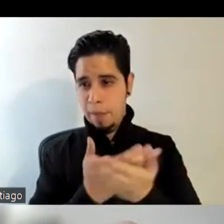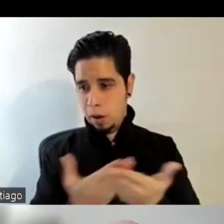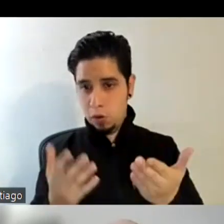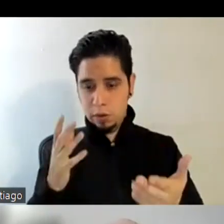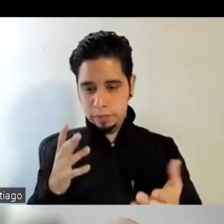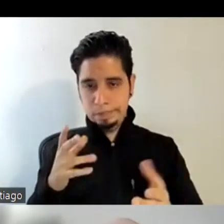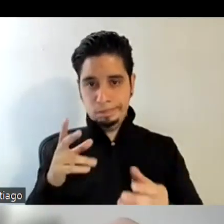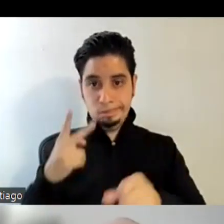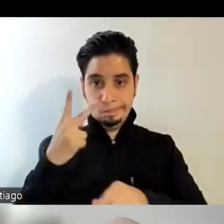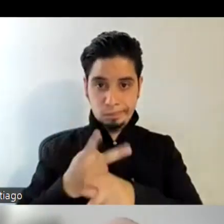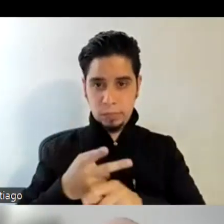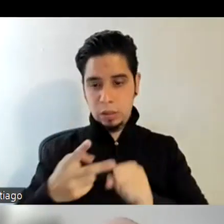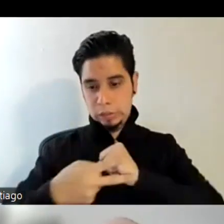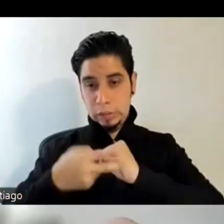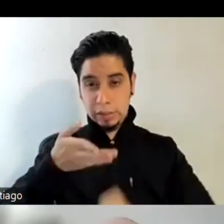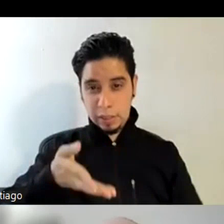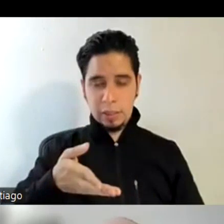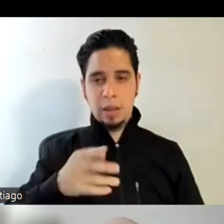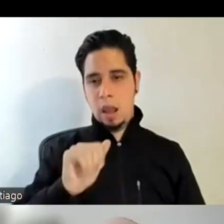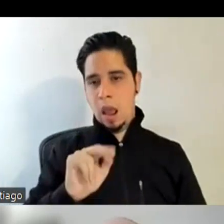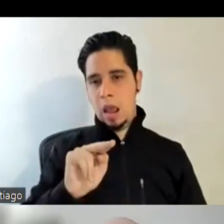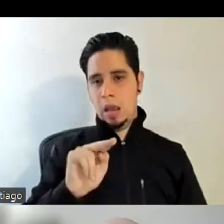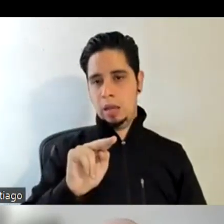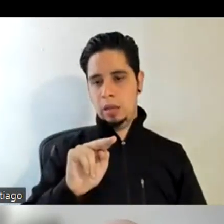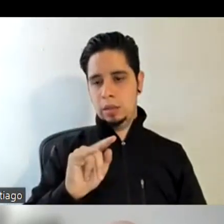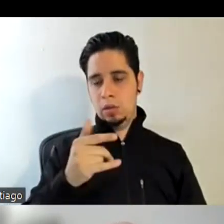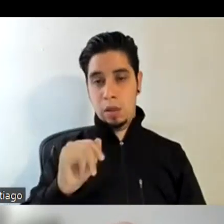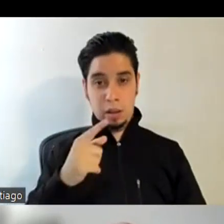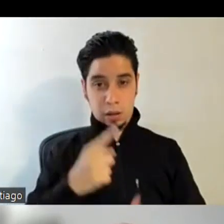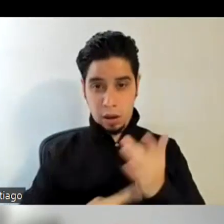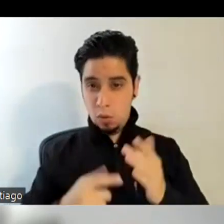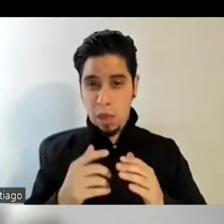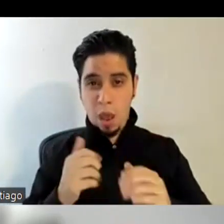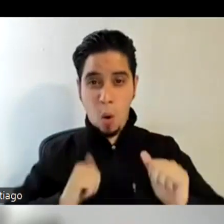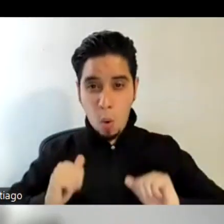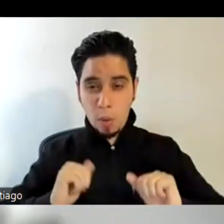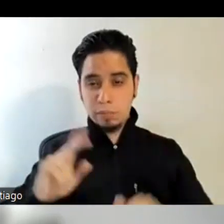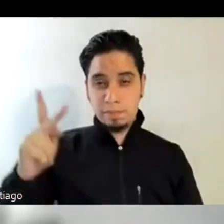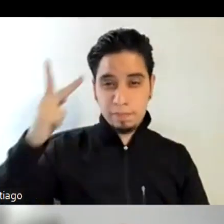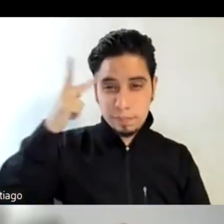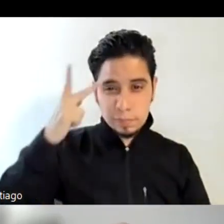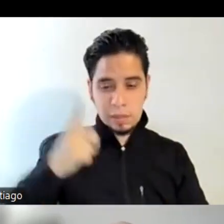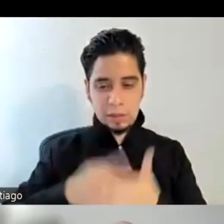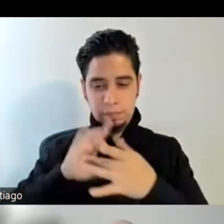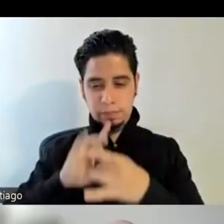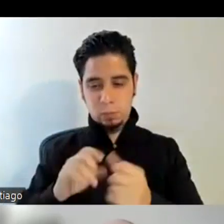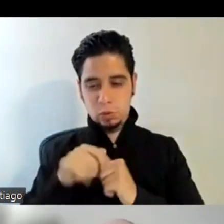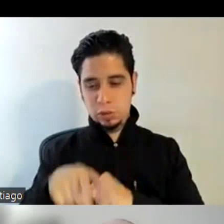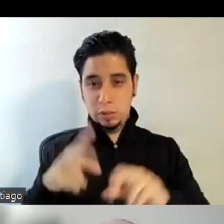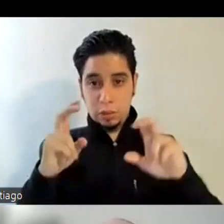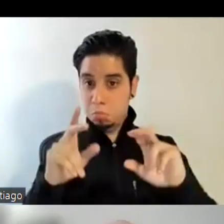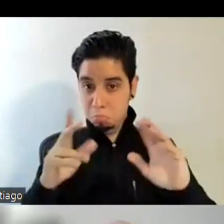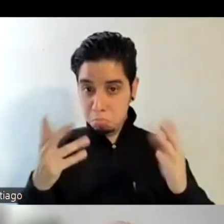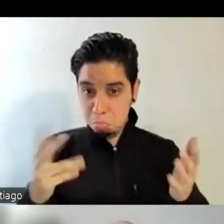España, y para Antígona, que es una pieza, un comentario político, una pieza que tiene que ver con, ¿verdad?, con eso mismo, pues es